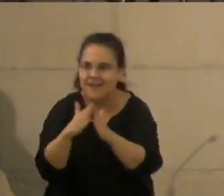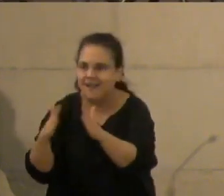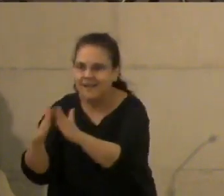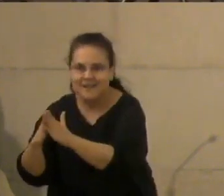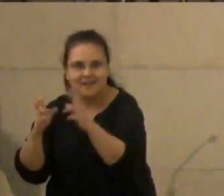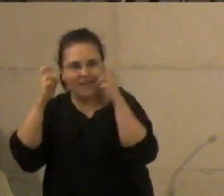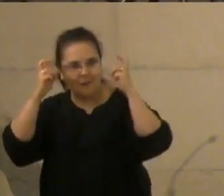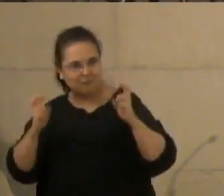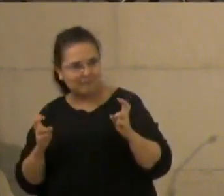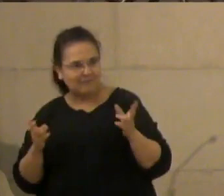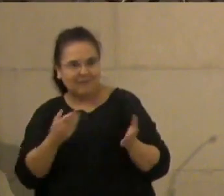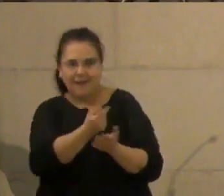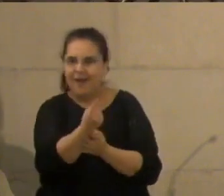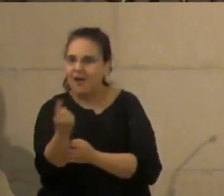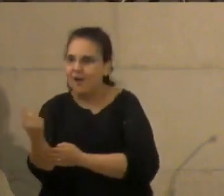verdad,